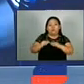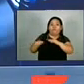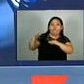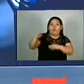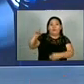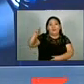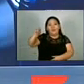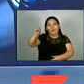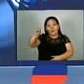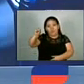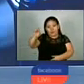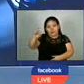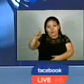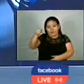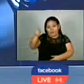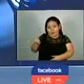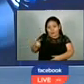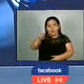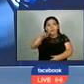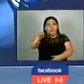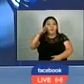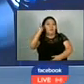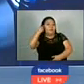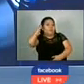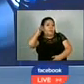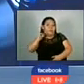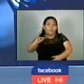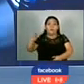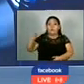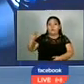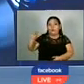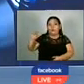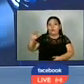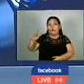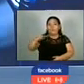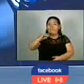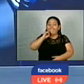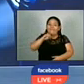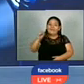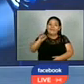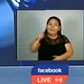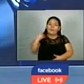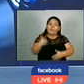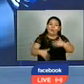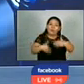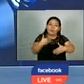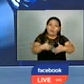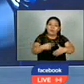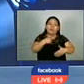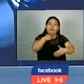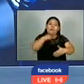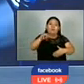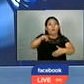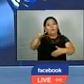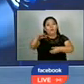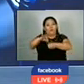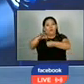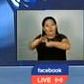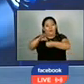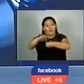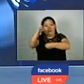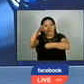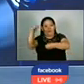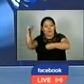El Tribunal Supremo Electoral Noel Orellana reveló que hay dificultades con los procesos que se realizan para el voto en el exterior de los